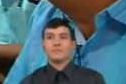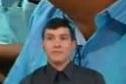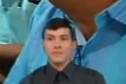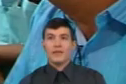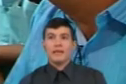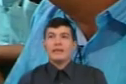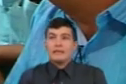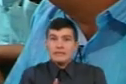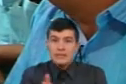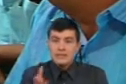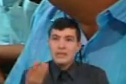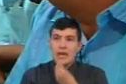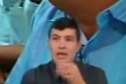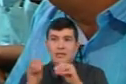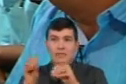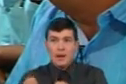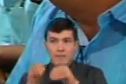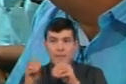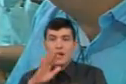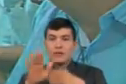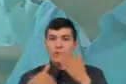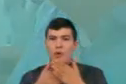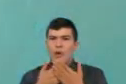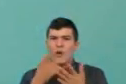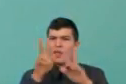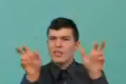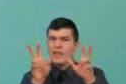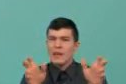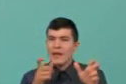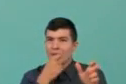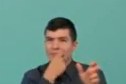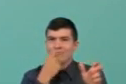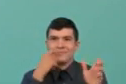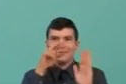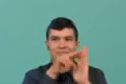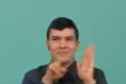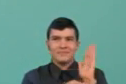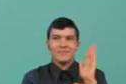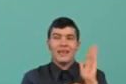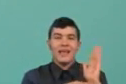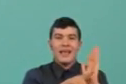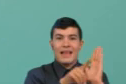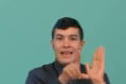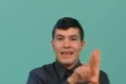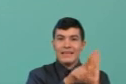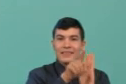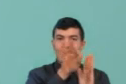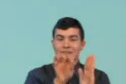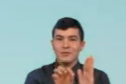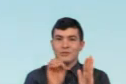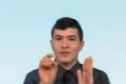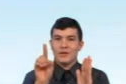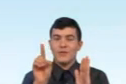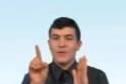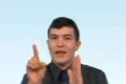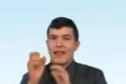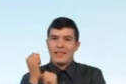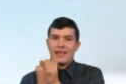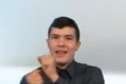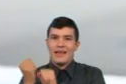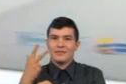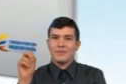las capacitaciones sobre el contenido y los principales aspectos introducidos por la Ley 1801 del 2016, por la cual